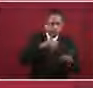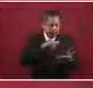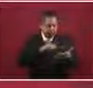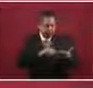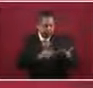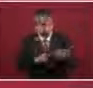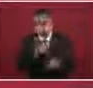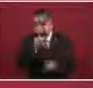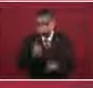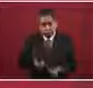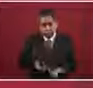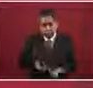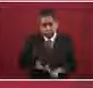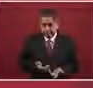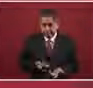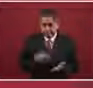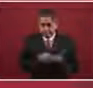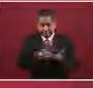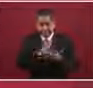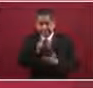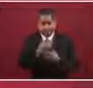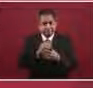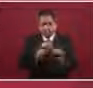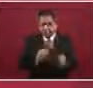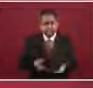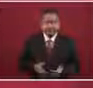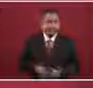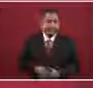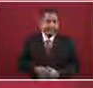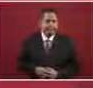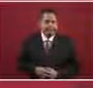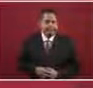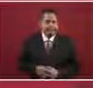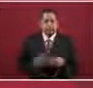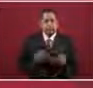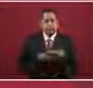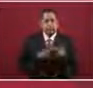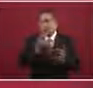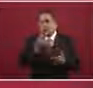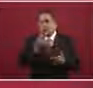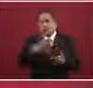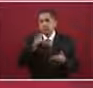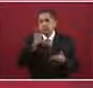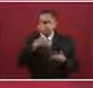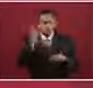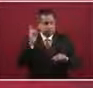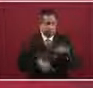el tema de la corrupción o la palabra corrupción.